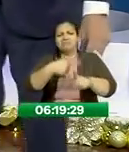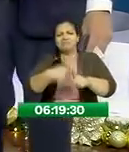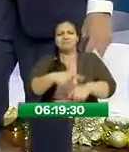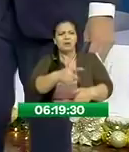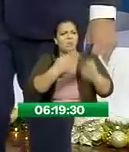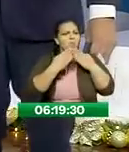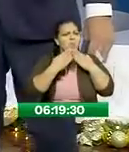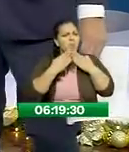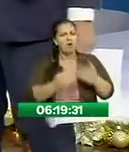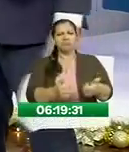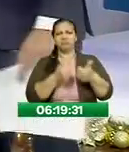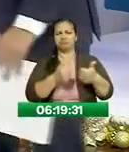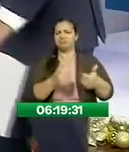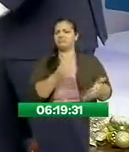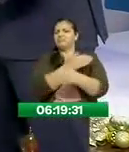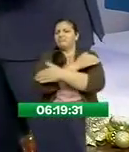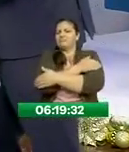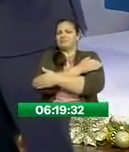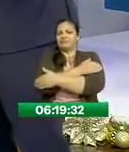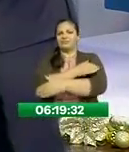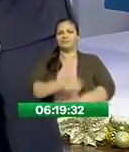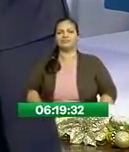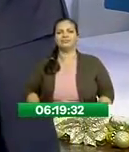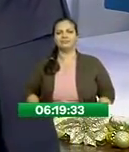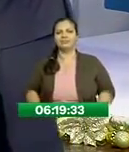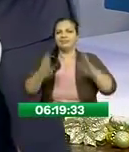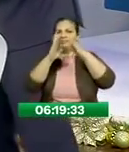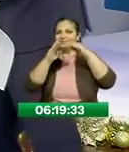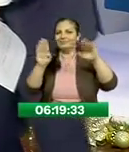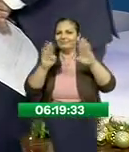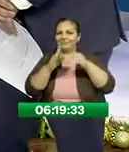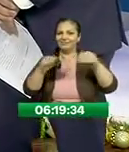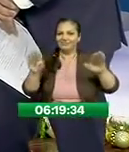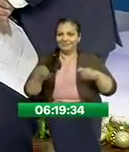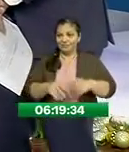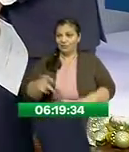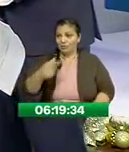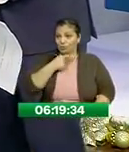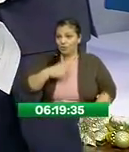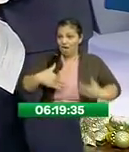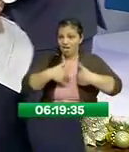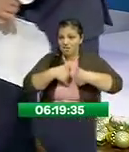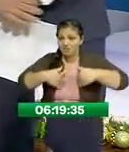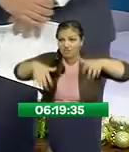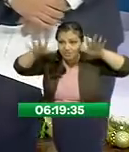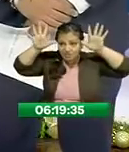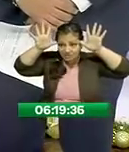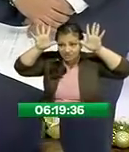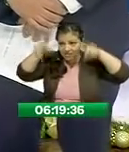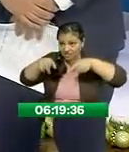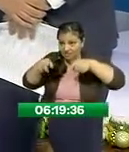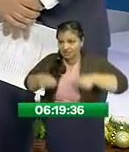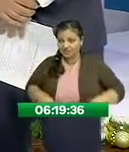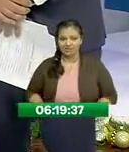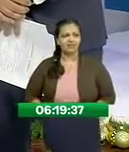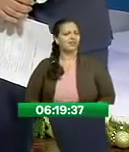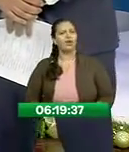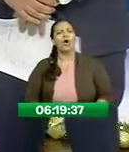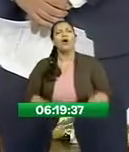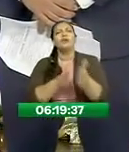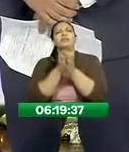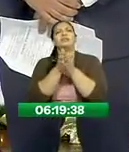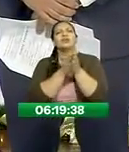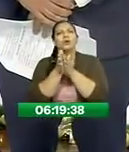de las cosas que yo amo es la Navidad. ¿Qué amas en la Navidad? Año. El reno. La gente amar el reno. Al reno. Amar el chocolate, el chocolate. Pan de